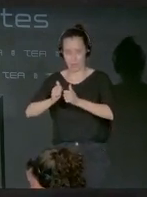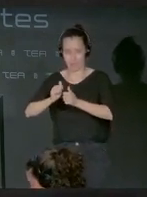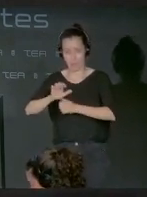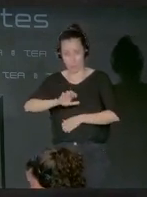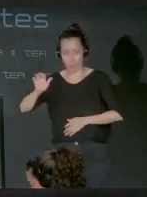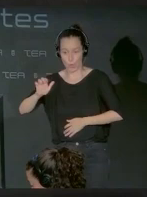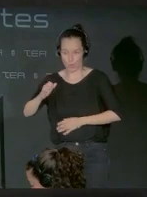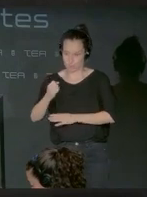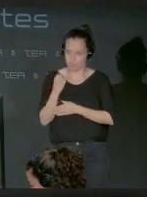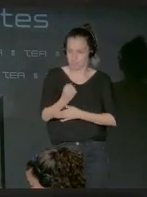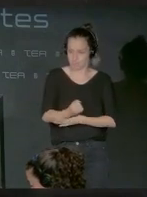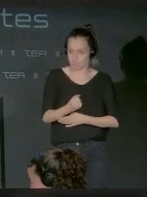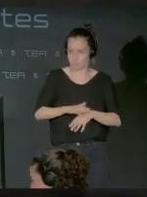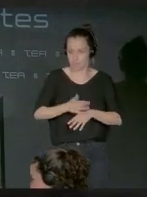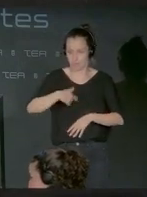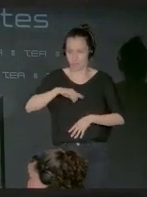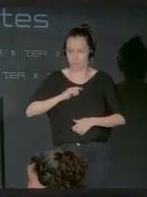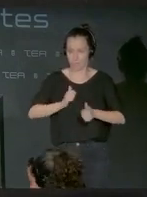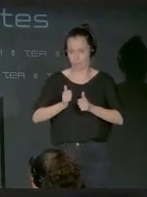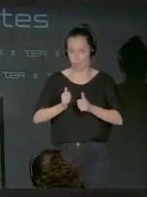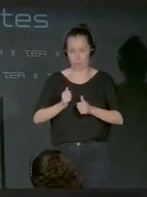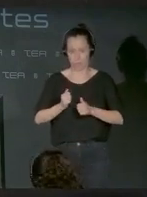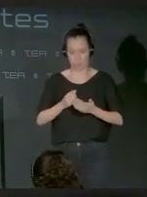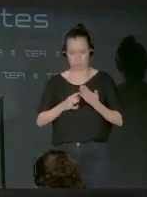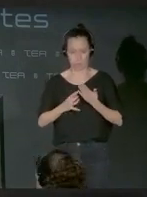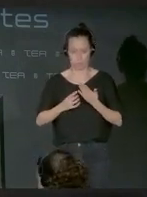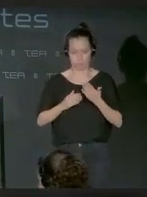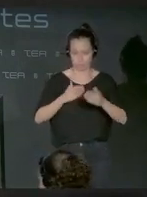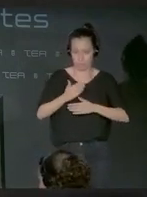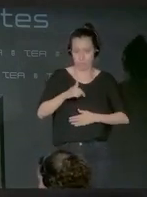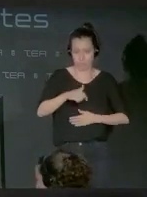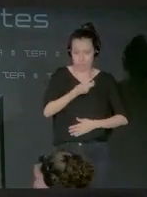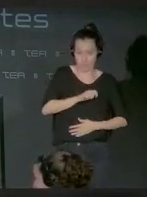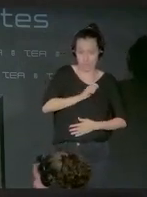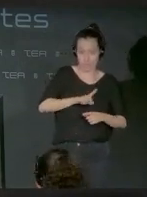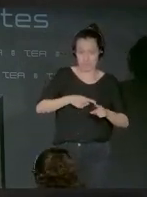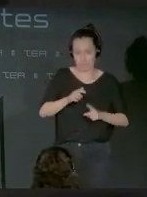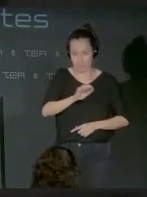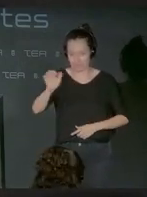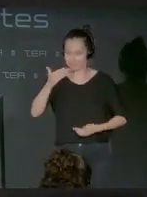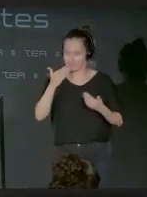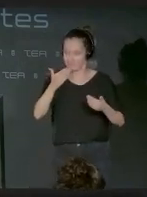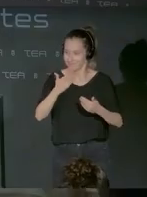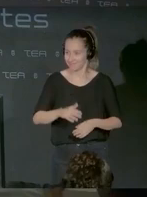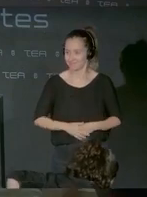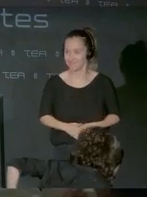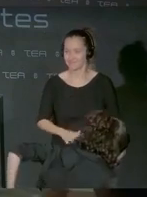una punta de lanza económica y de oportunidades en España y en Europa Muchas gracias